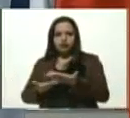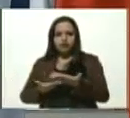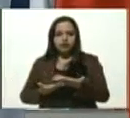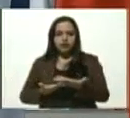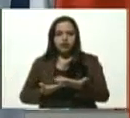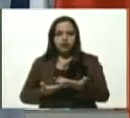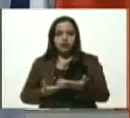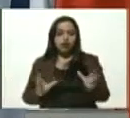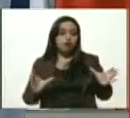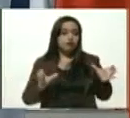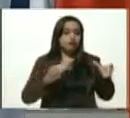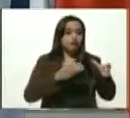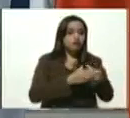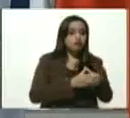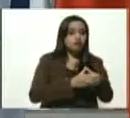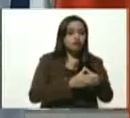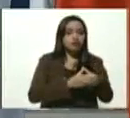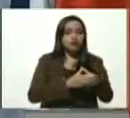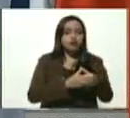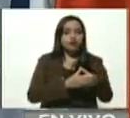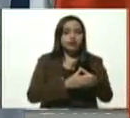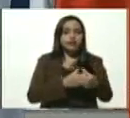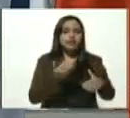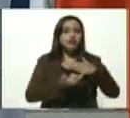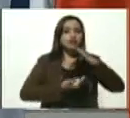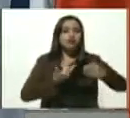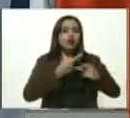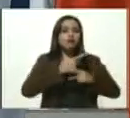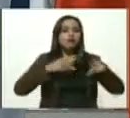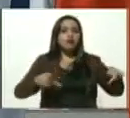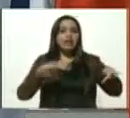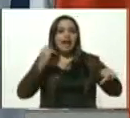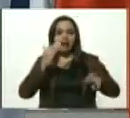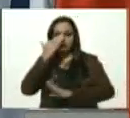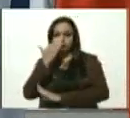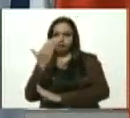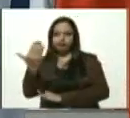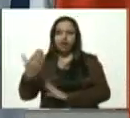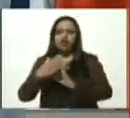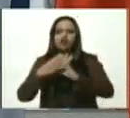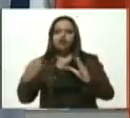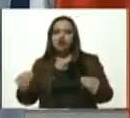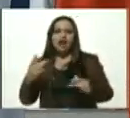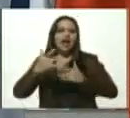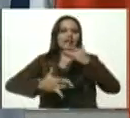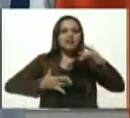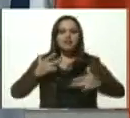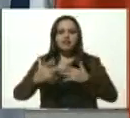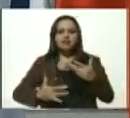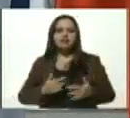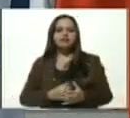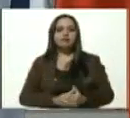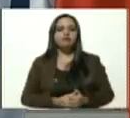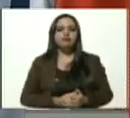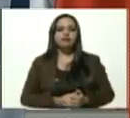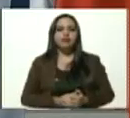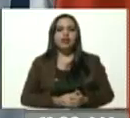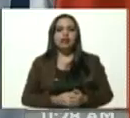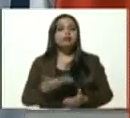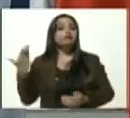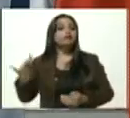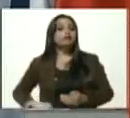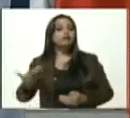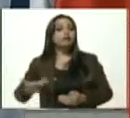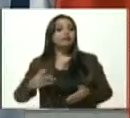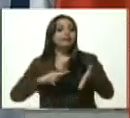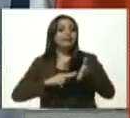públicos, siempre está a la vanguardia de todas aquellas acciones que signifiquen